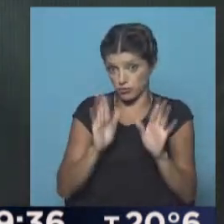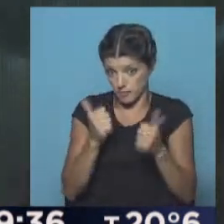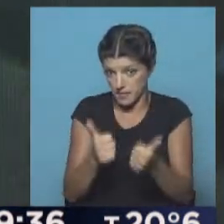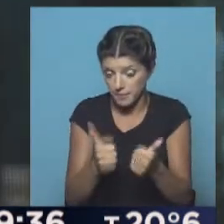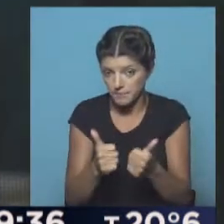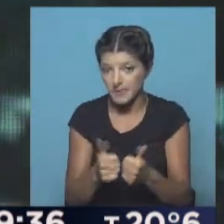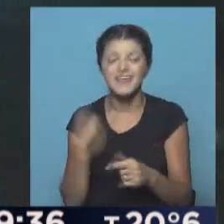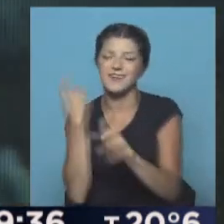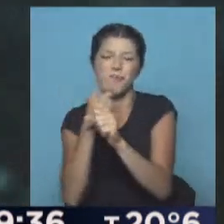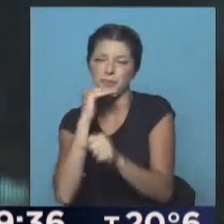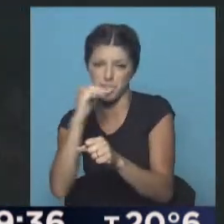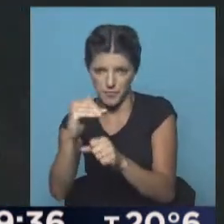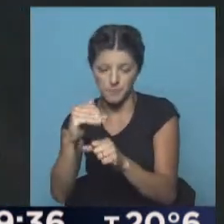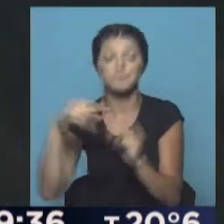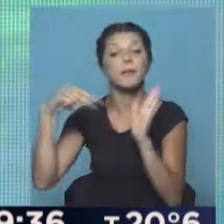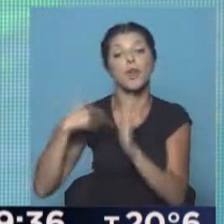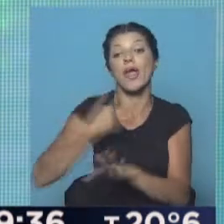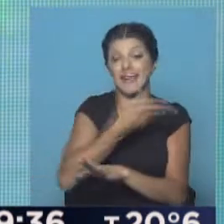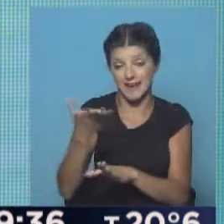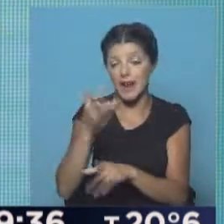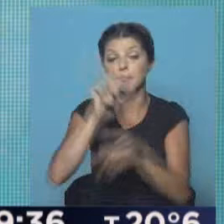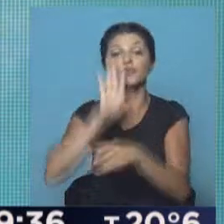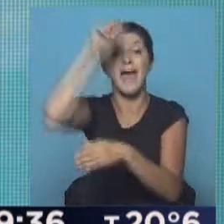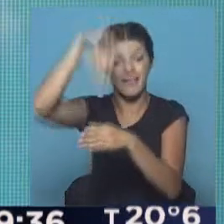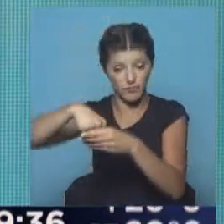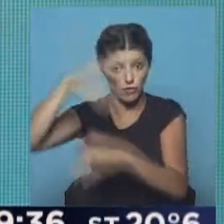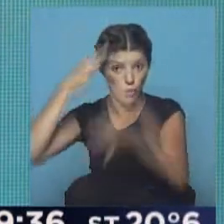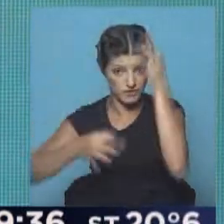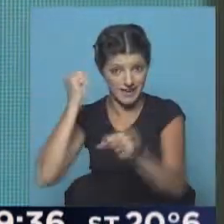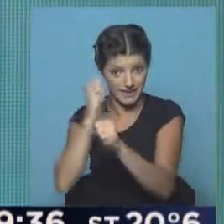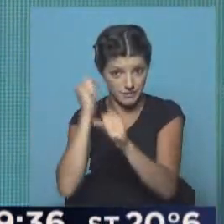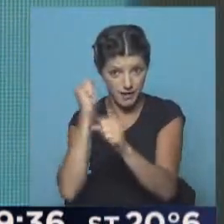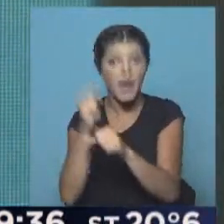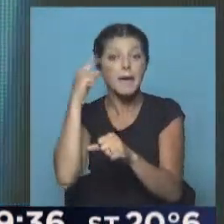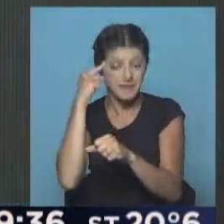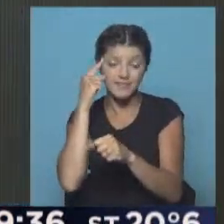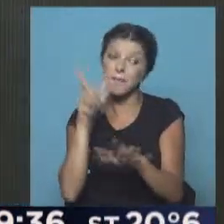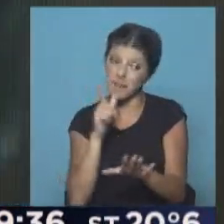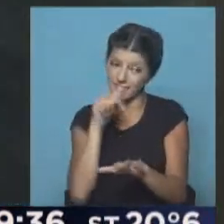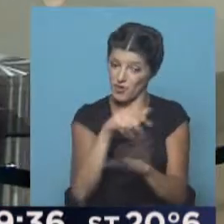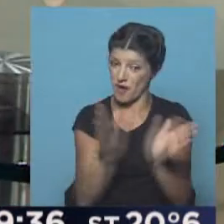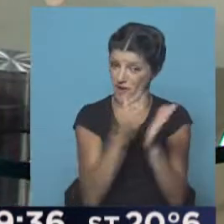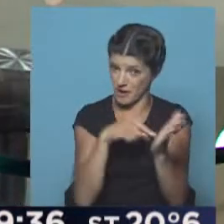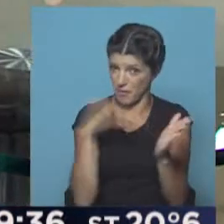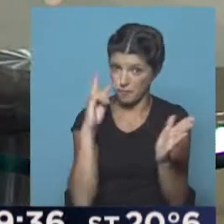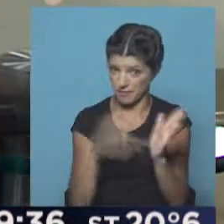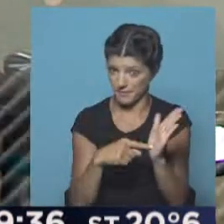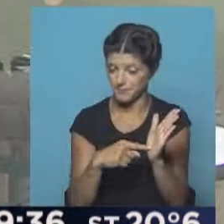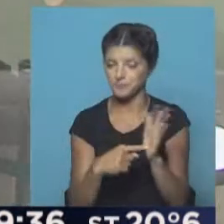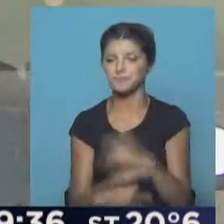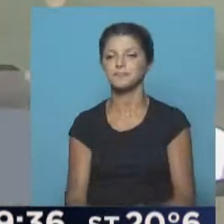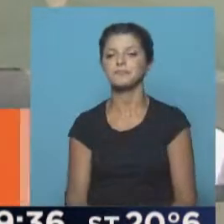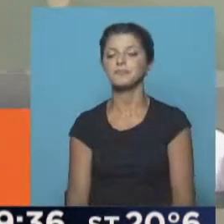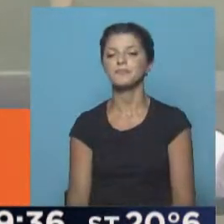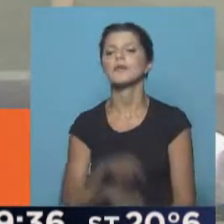no lo dicen. Pero la gran mayoría de la gente que trabaja en tribunales piensa muy parecido al espíritu del libro. Fiscal, usted está en otra causa de